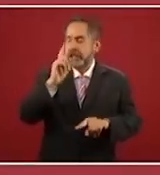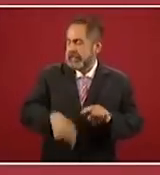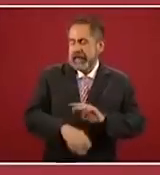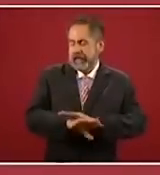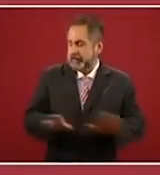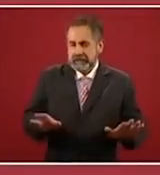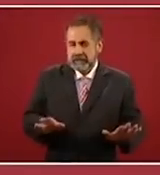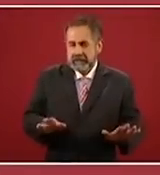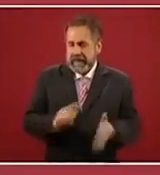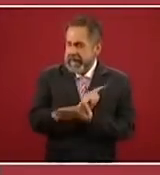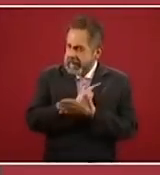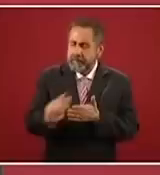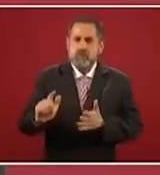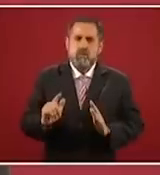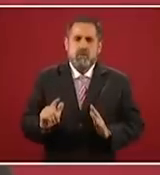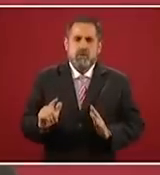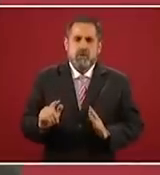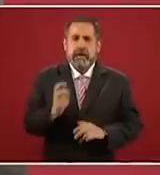de México.